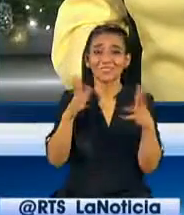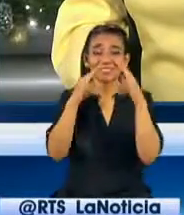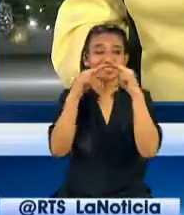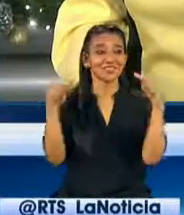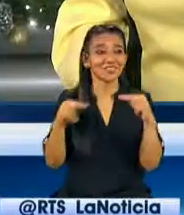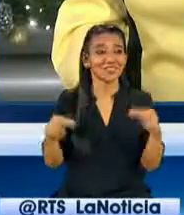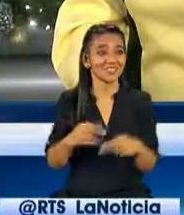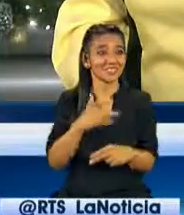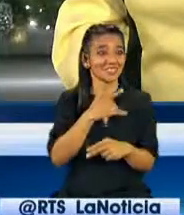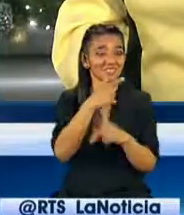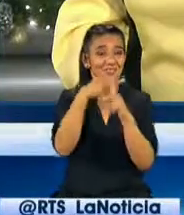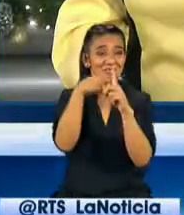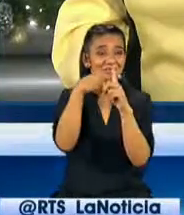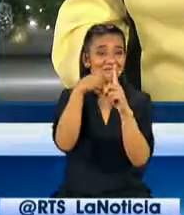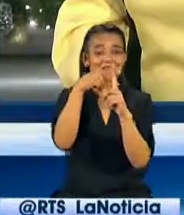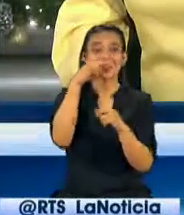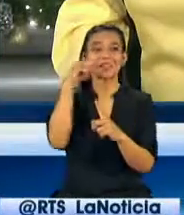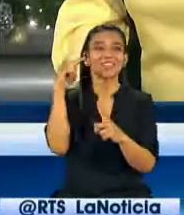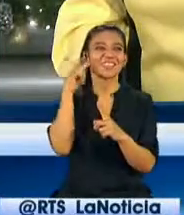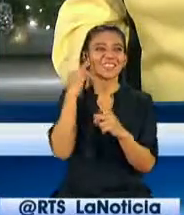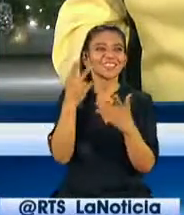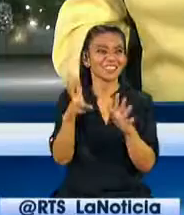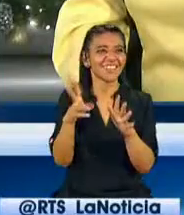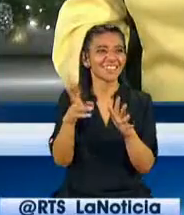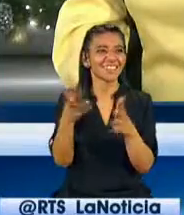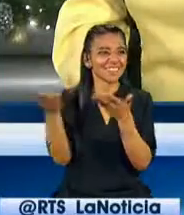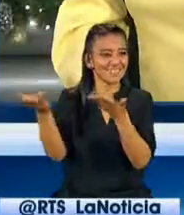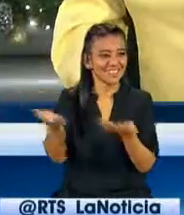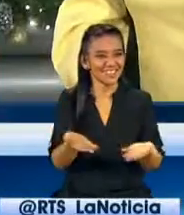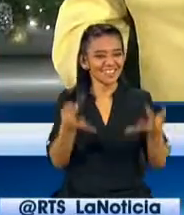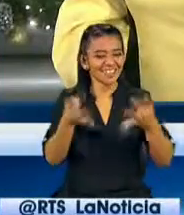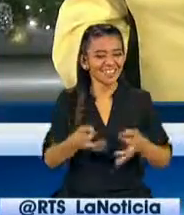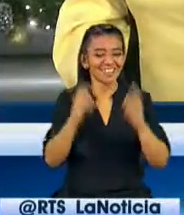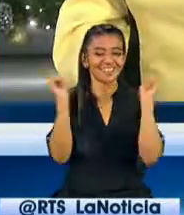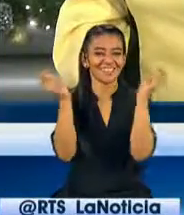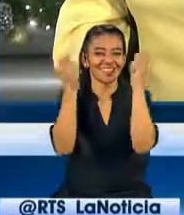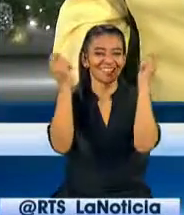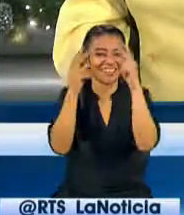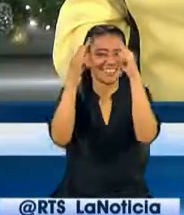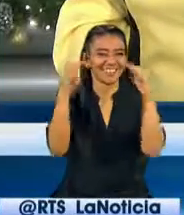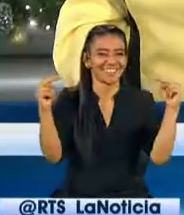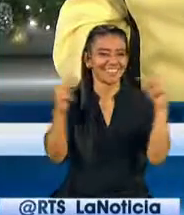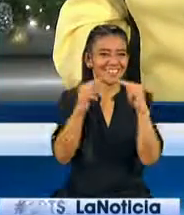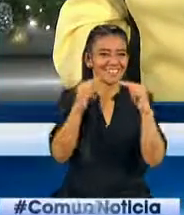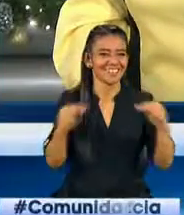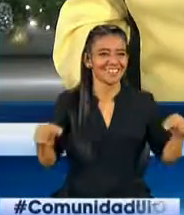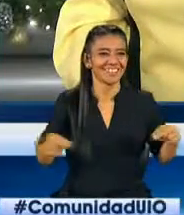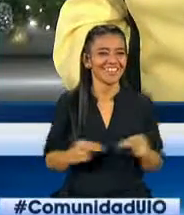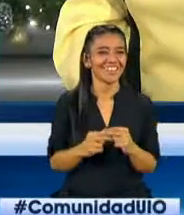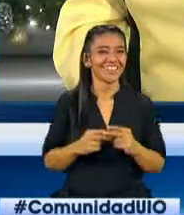sumamente positivo con estos pequeños angelitos quienes van a recibir su agasajo de Navidad. Estamos contigo.